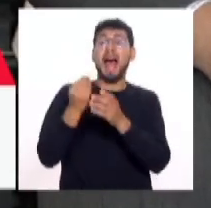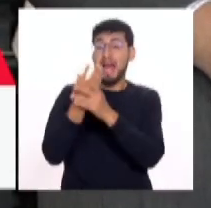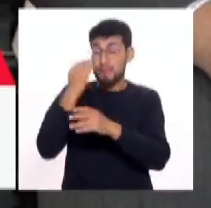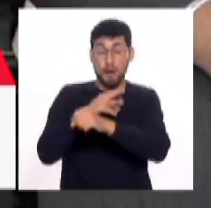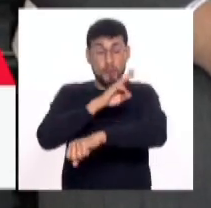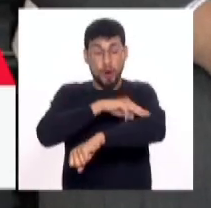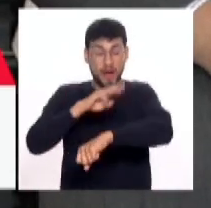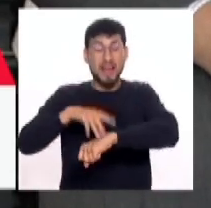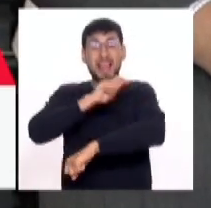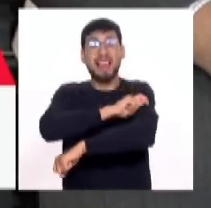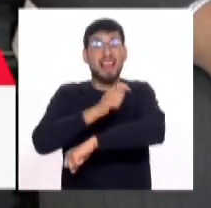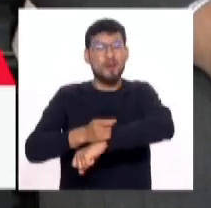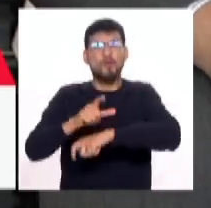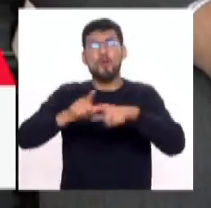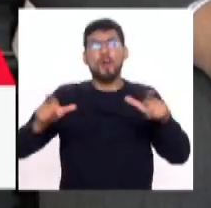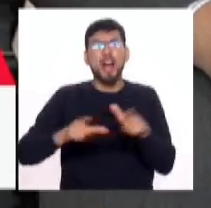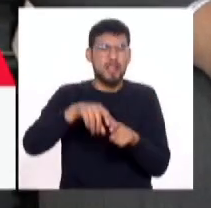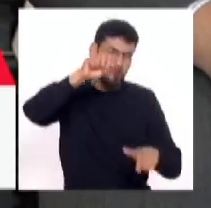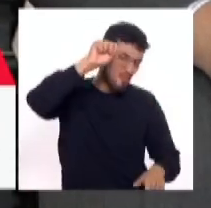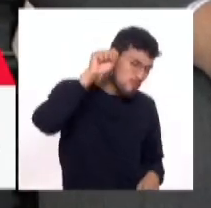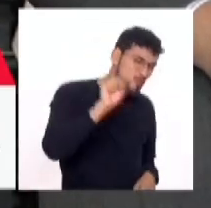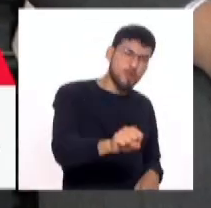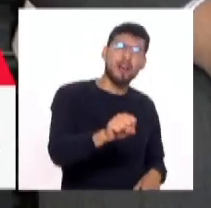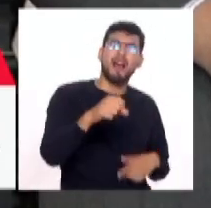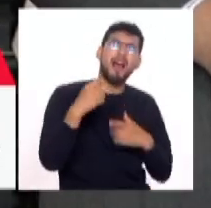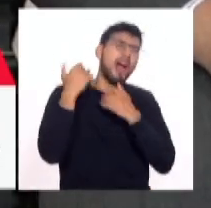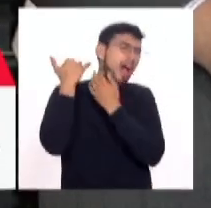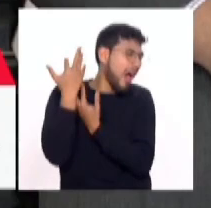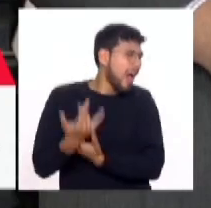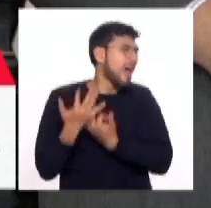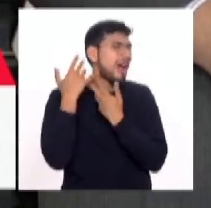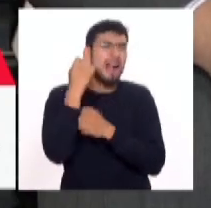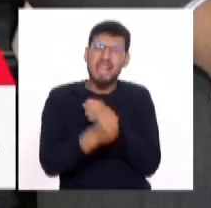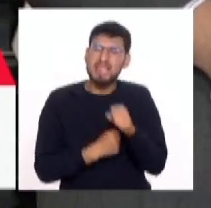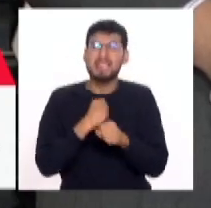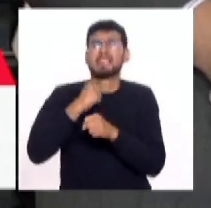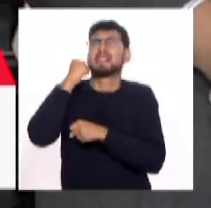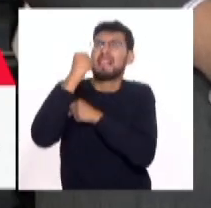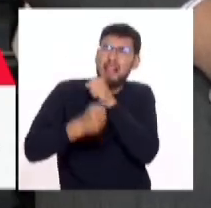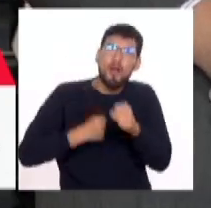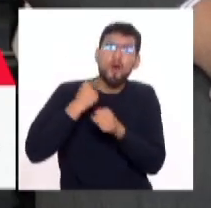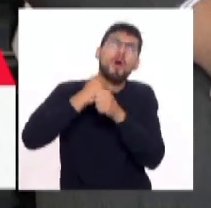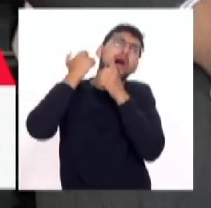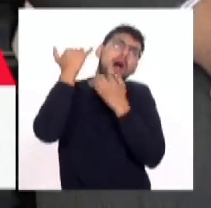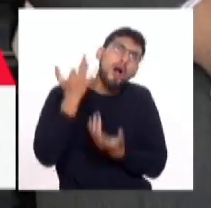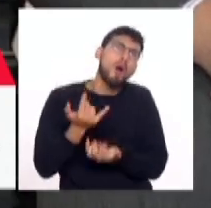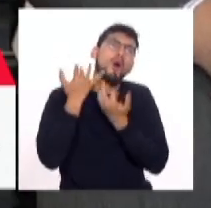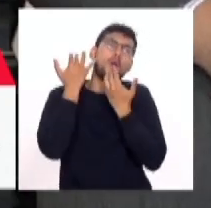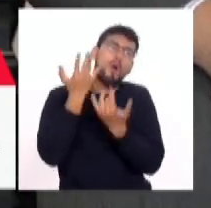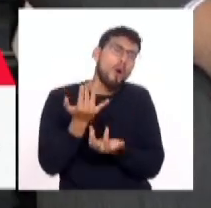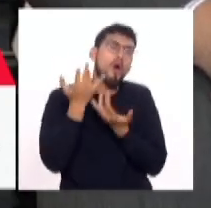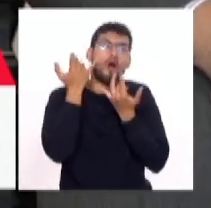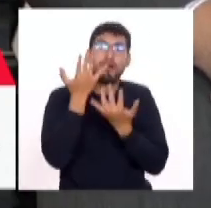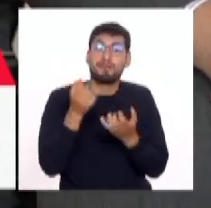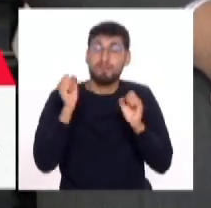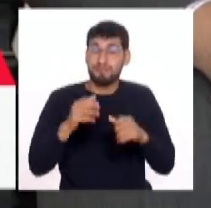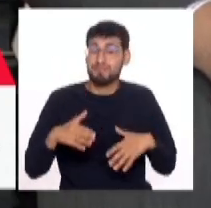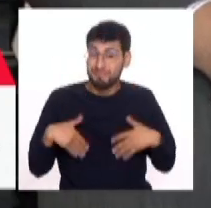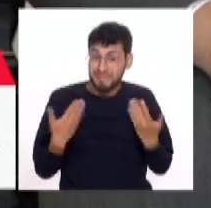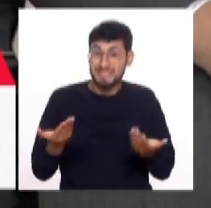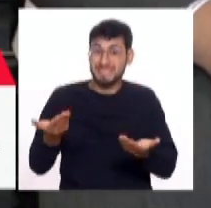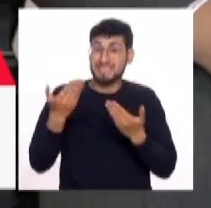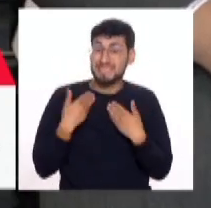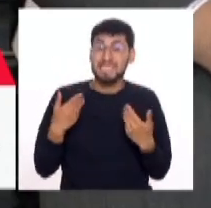Tacna, regiones del sur que han esperado por décadas acceder a este